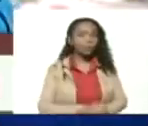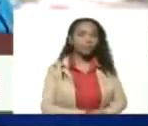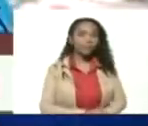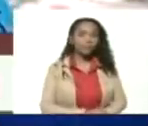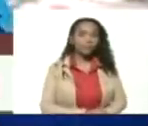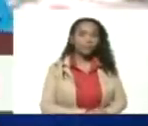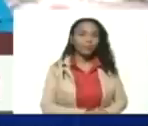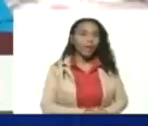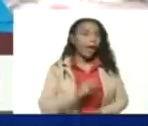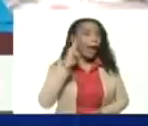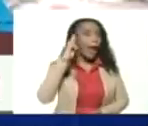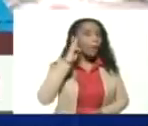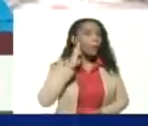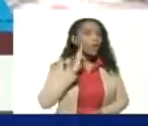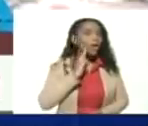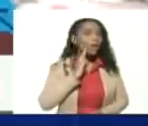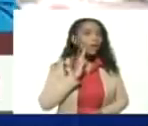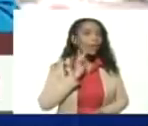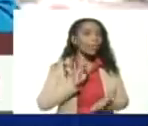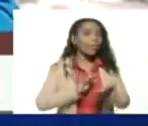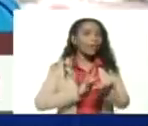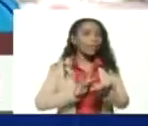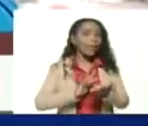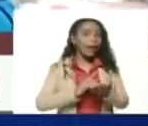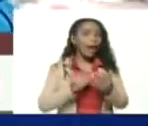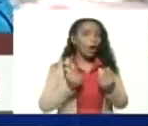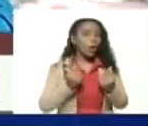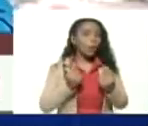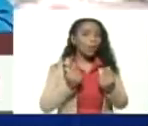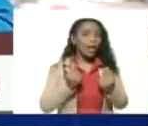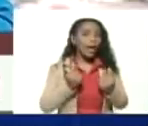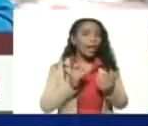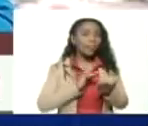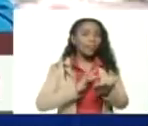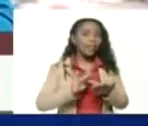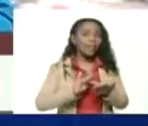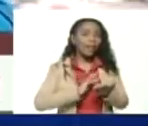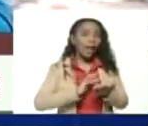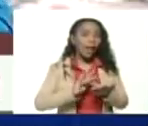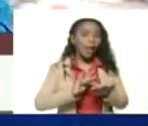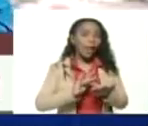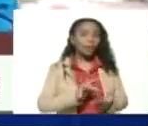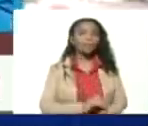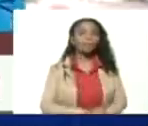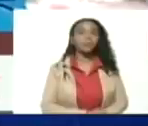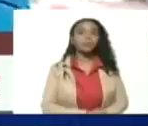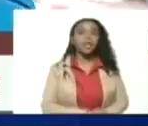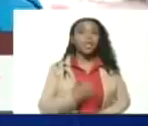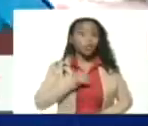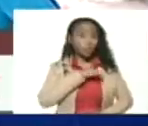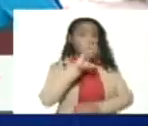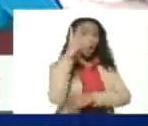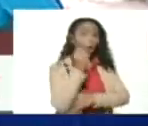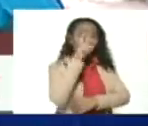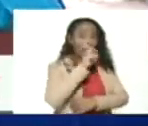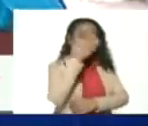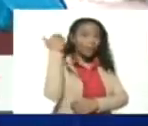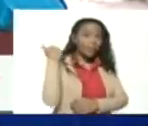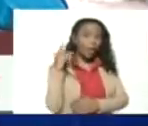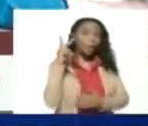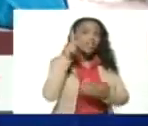El Bolívar digital, la economía digital. Si nosotros logramos el año pasado